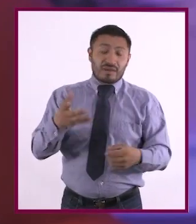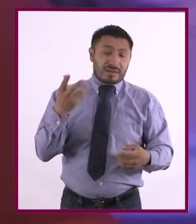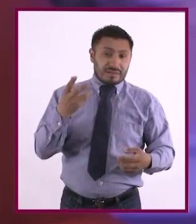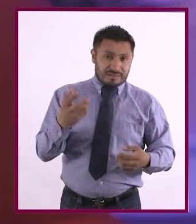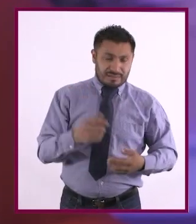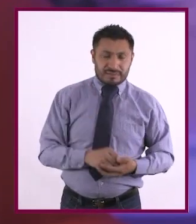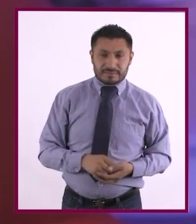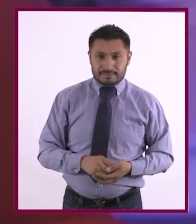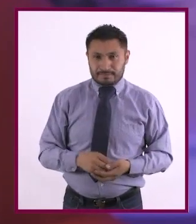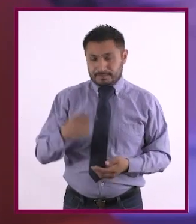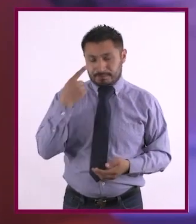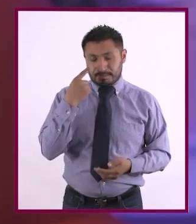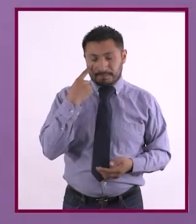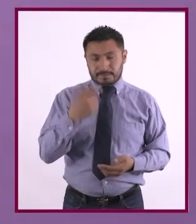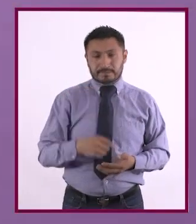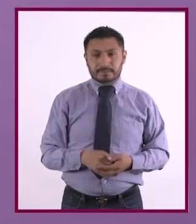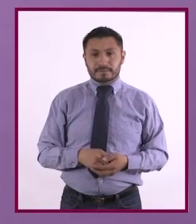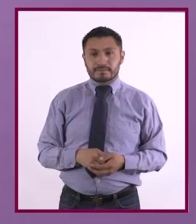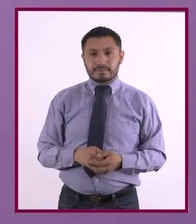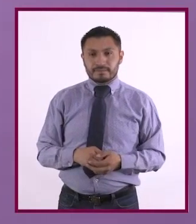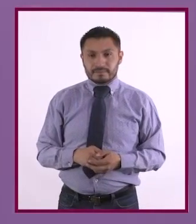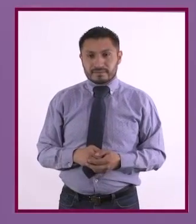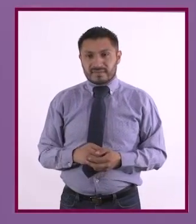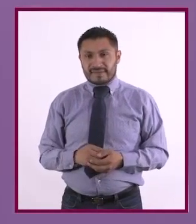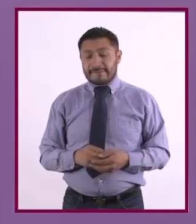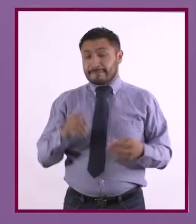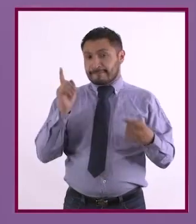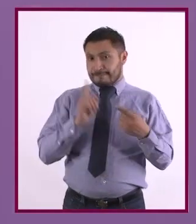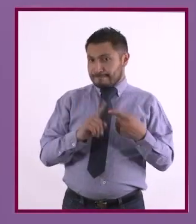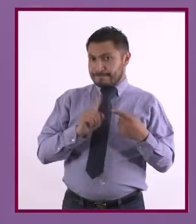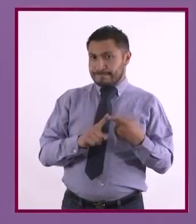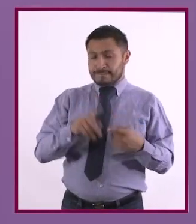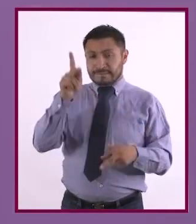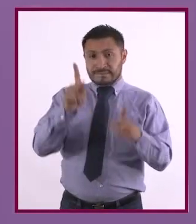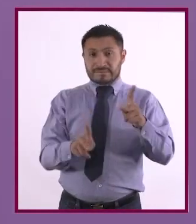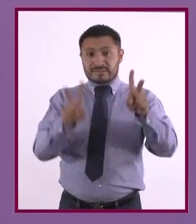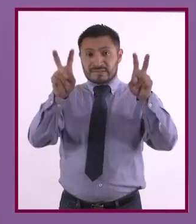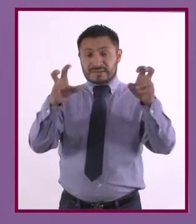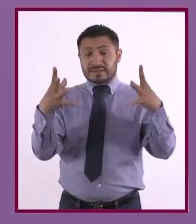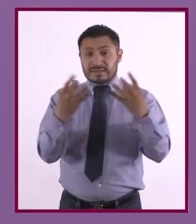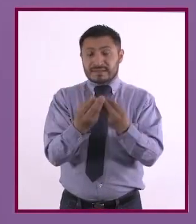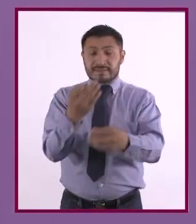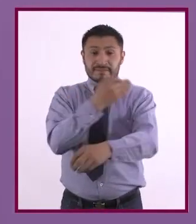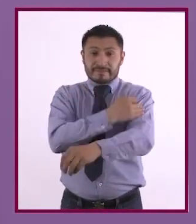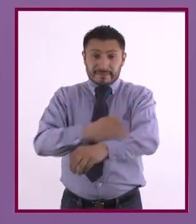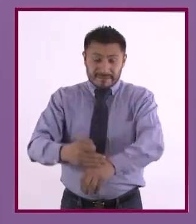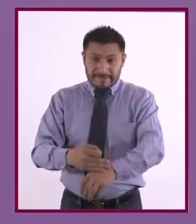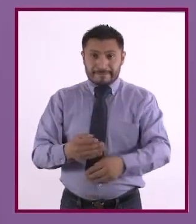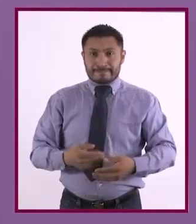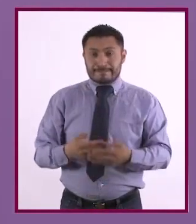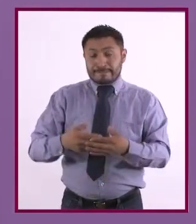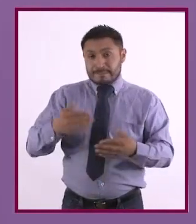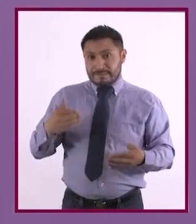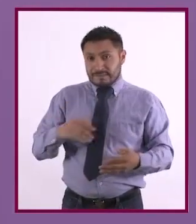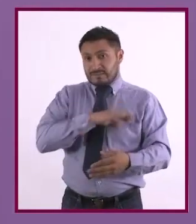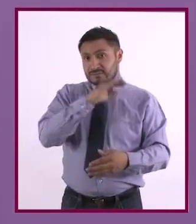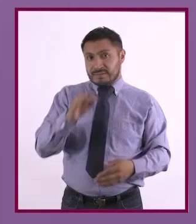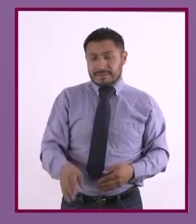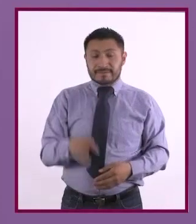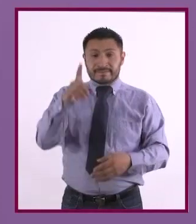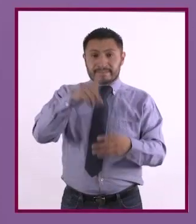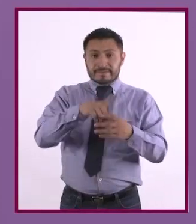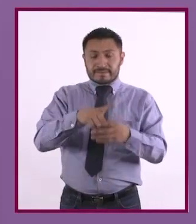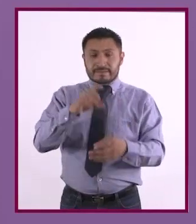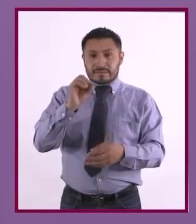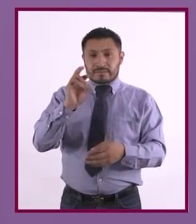social. ¿Empezamos, Donovan? Empezamos. 1. Hablar del tema en familia con antelación. La donación de órganos es un tema